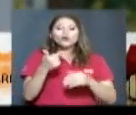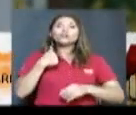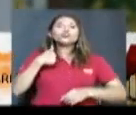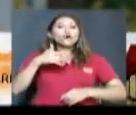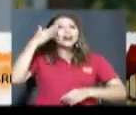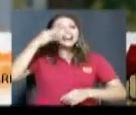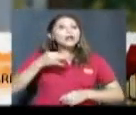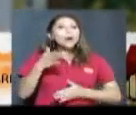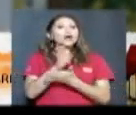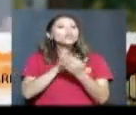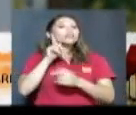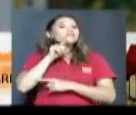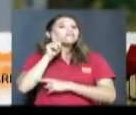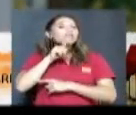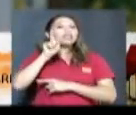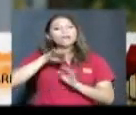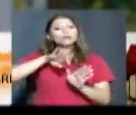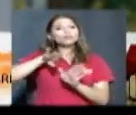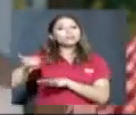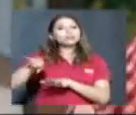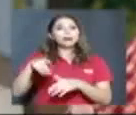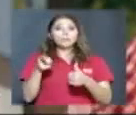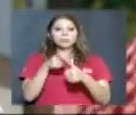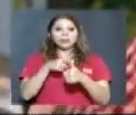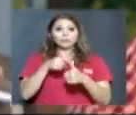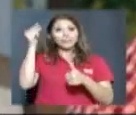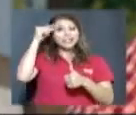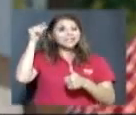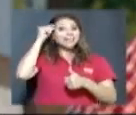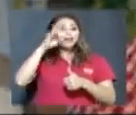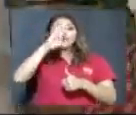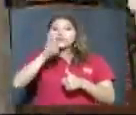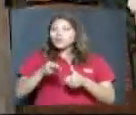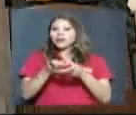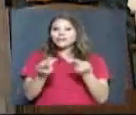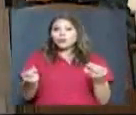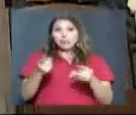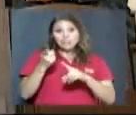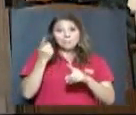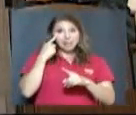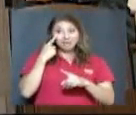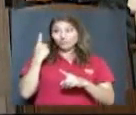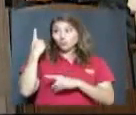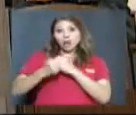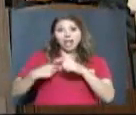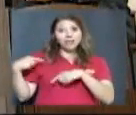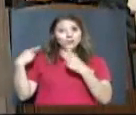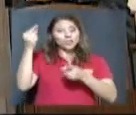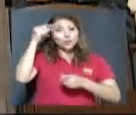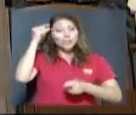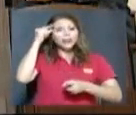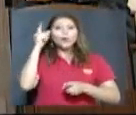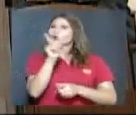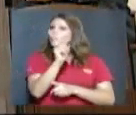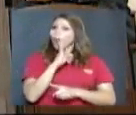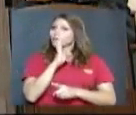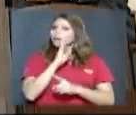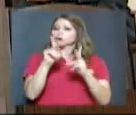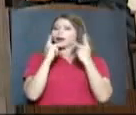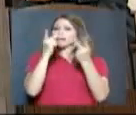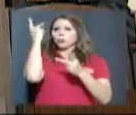de inmediato. Primero, ese Estado que nunca resuelve. Vea, tenemos un año de gobierno y no hablemos de específicamente un partido político. O sea,